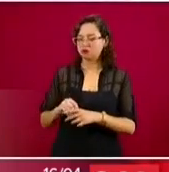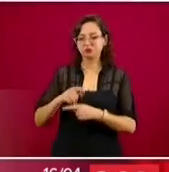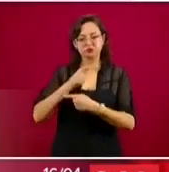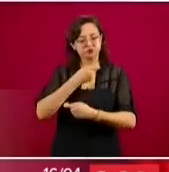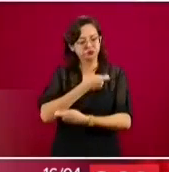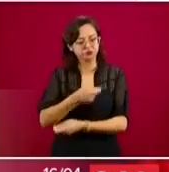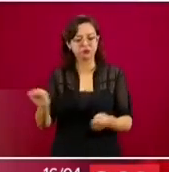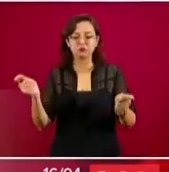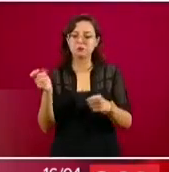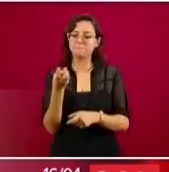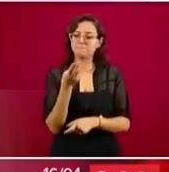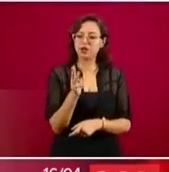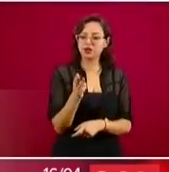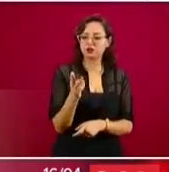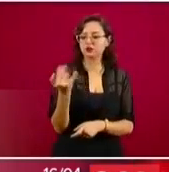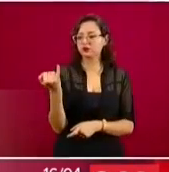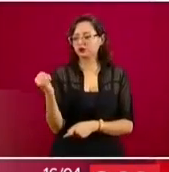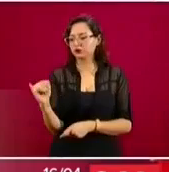Mayo y junio.